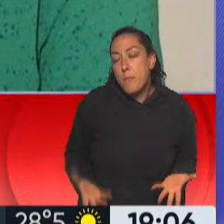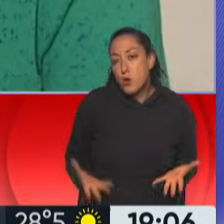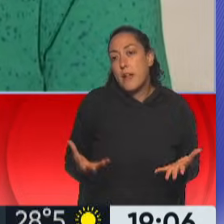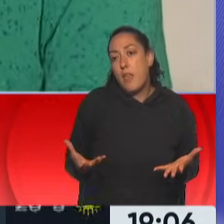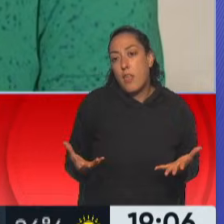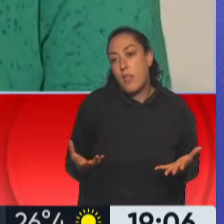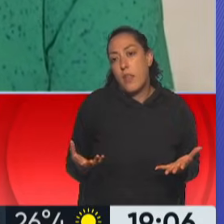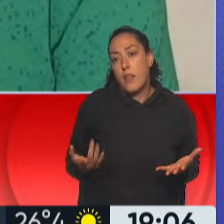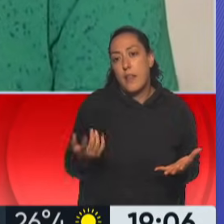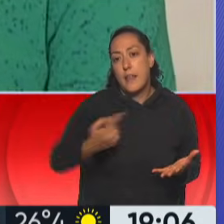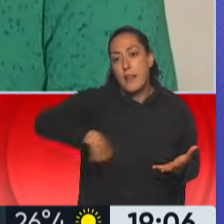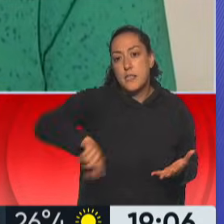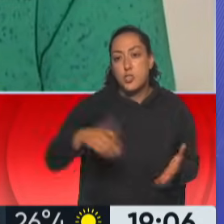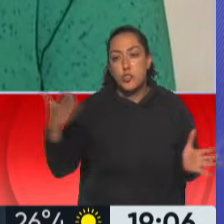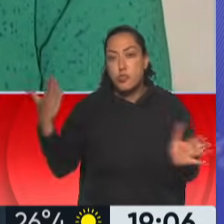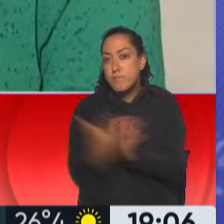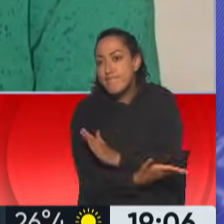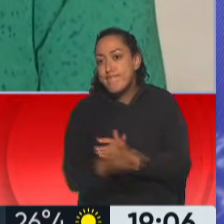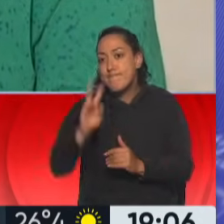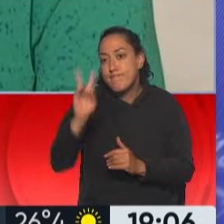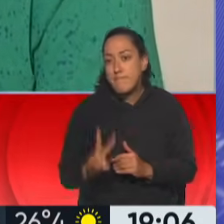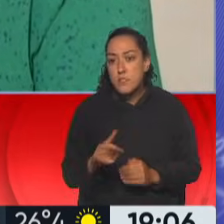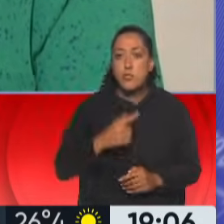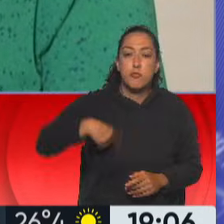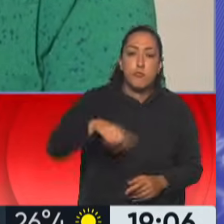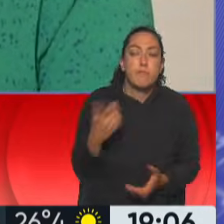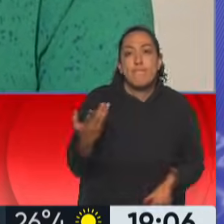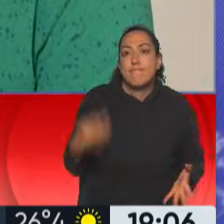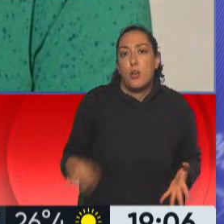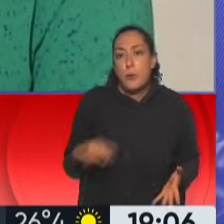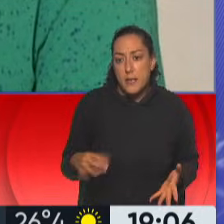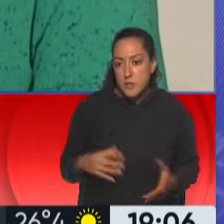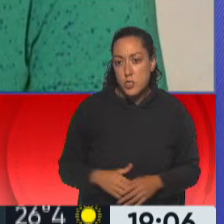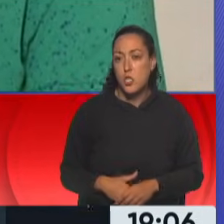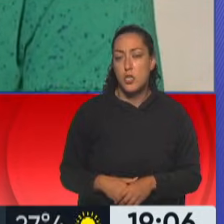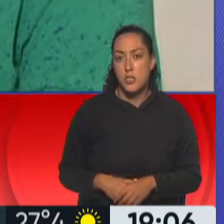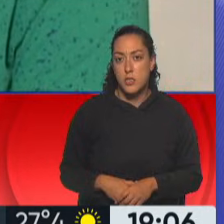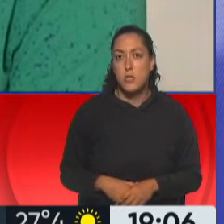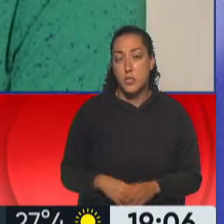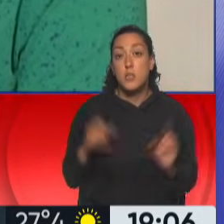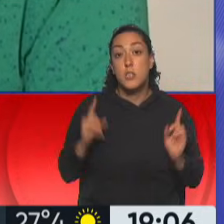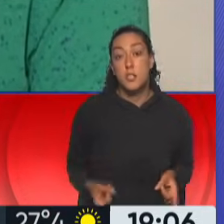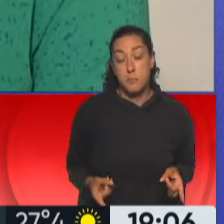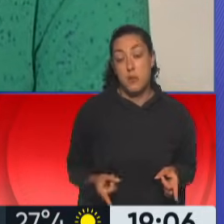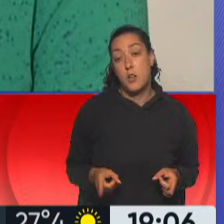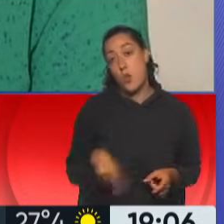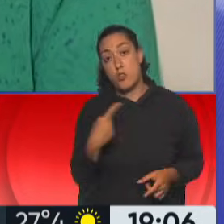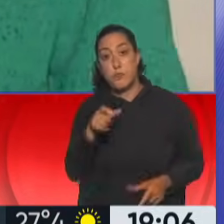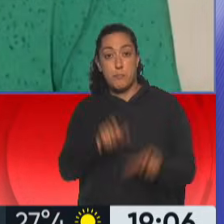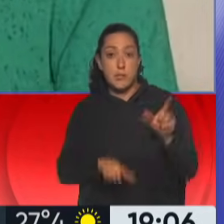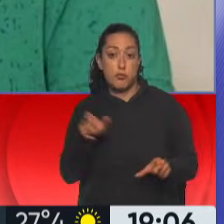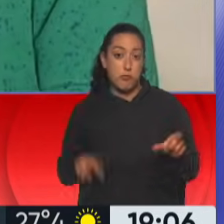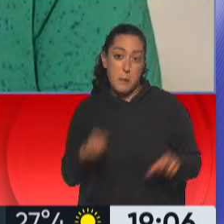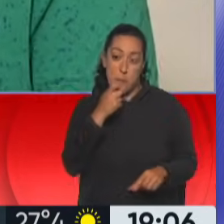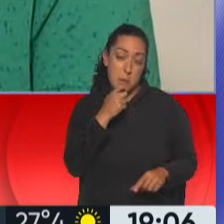bueno, nos salimos obligados ahora. También vemos otra parte que, por ejemplo, en